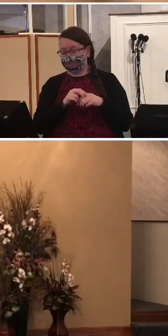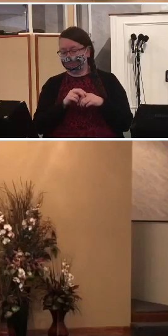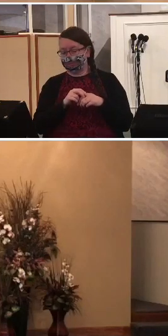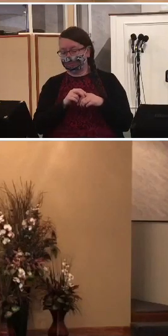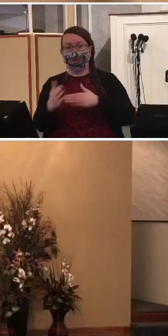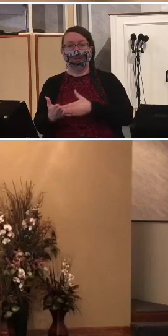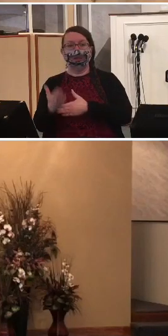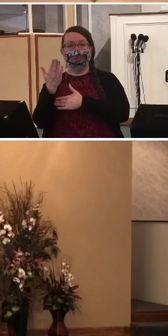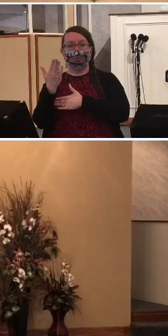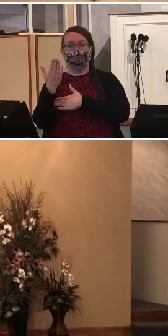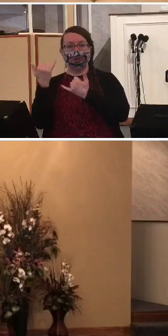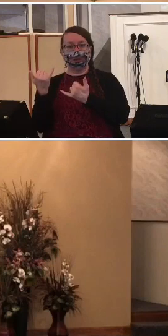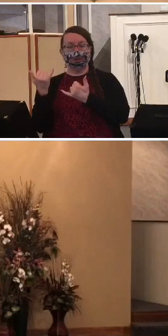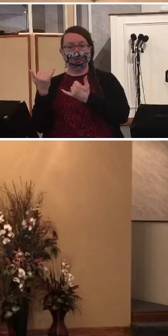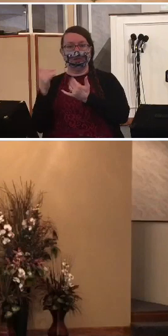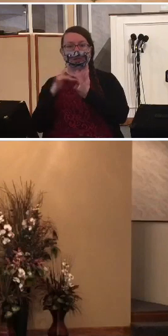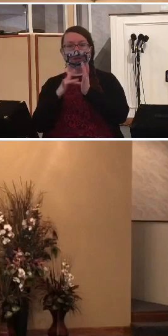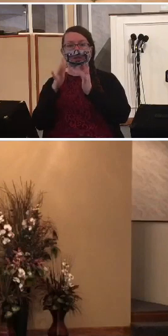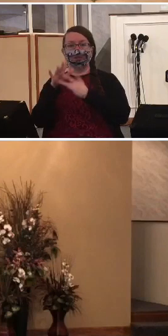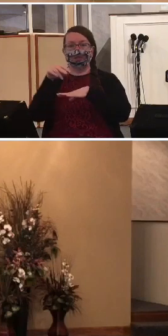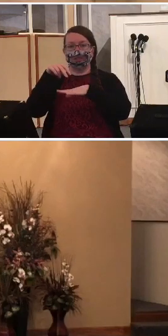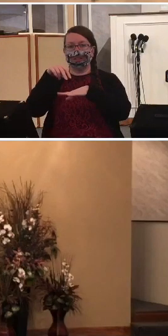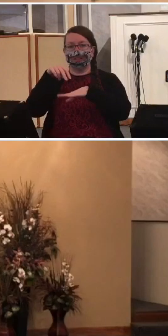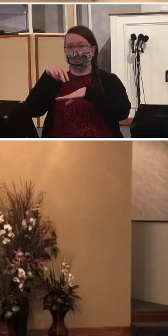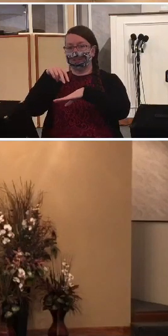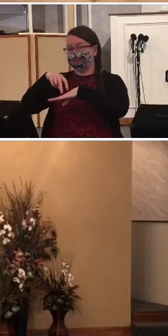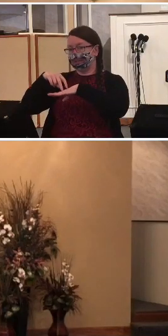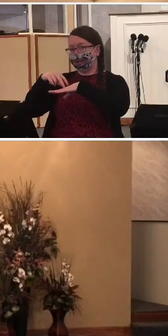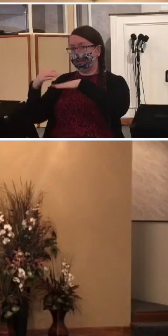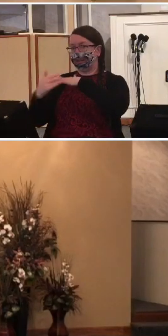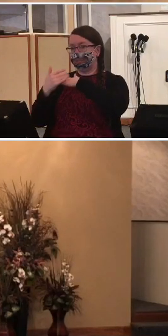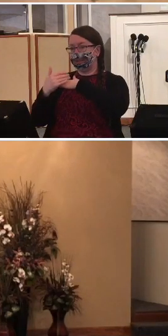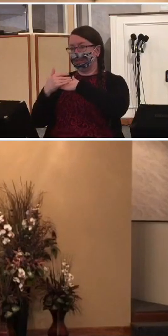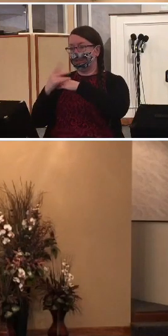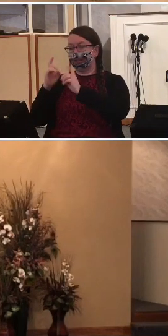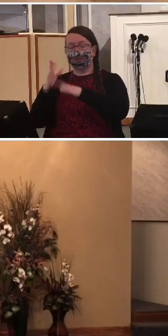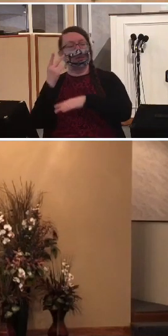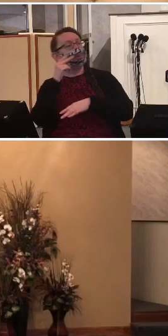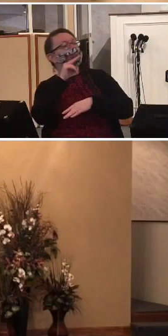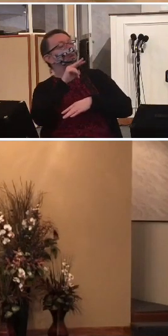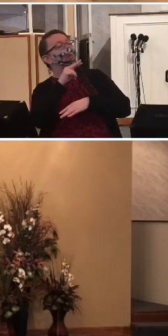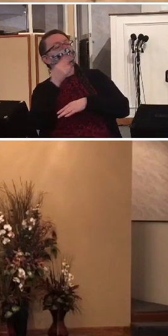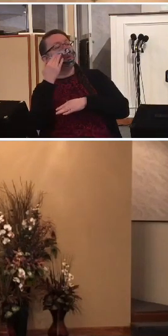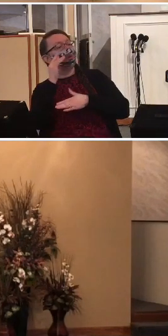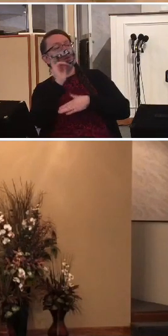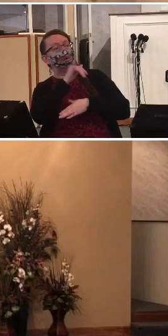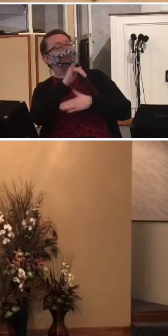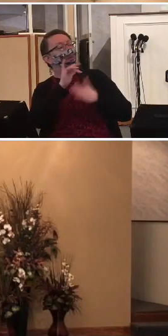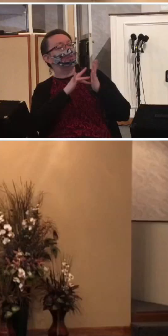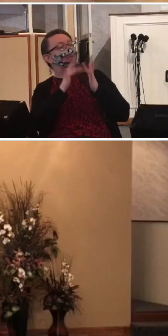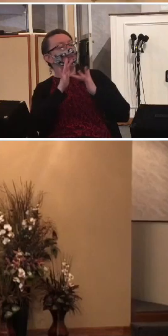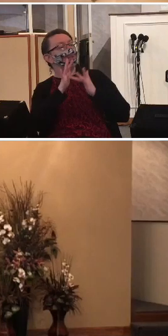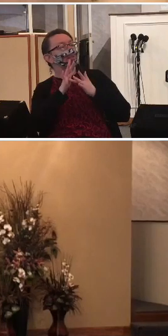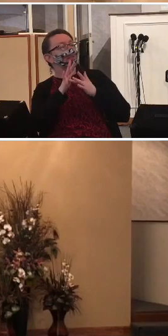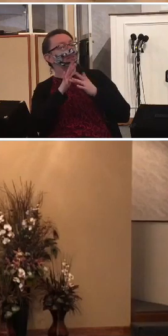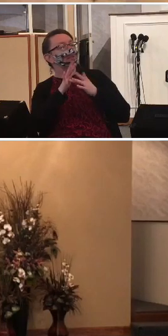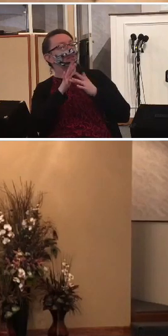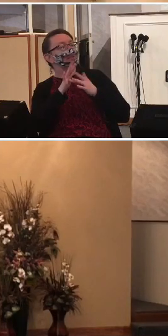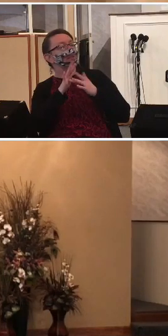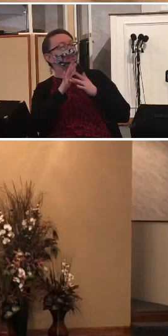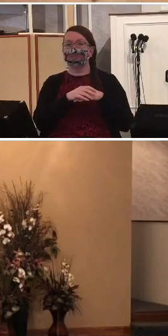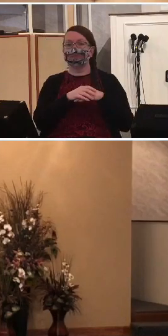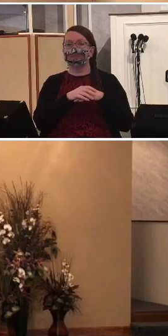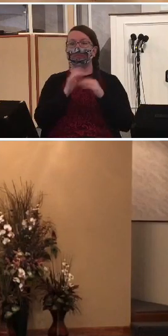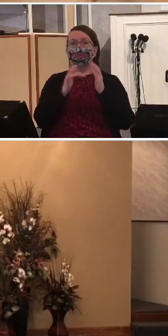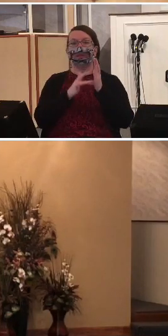La mañana vino y Jesús se paró en la orilla, pero los discípulos no sabían que era Jesús. Y Jesús le dijo a ellos: niños, ¿tenéis